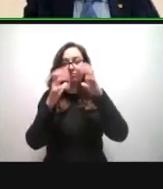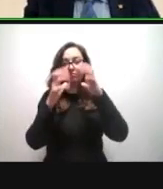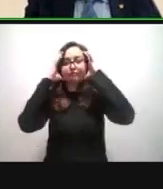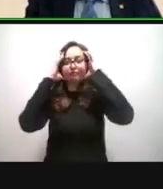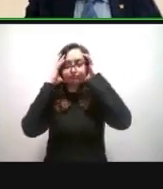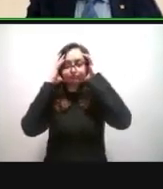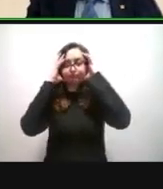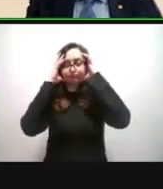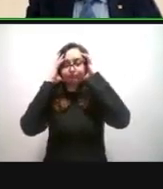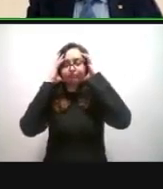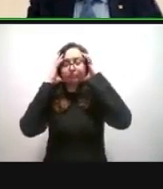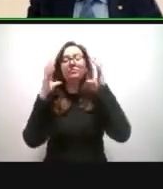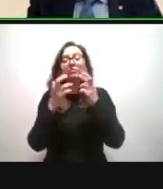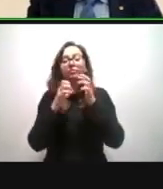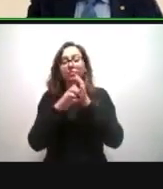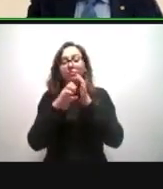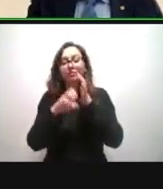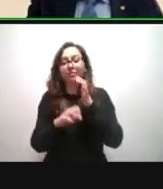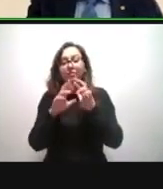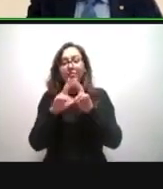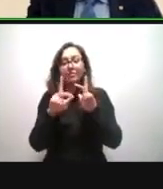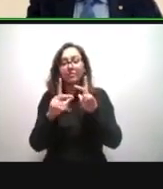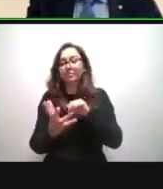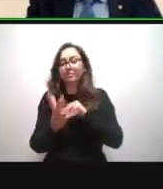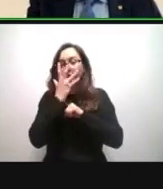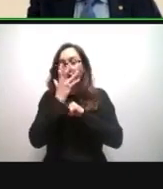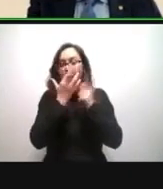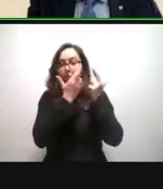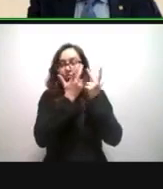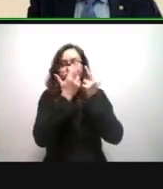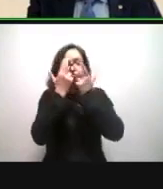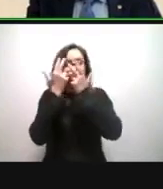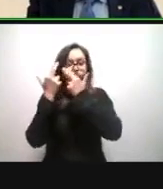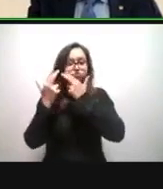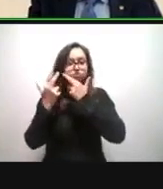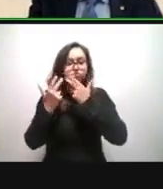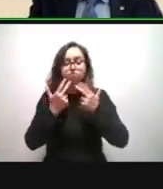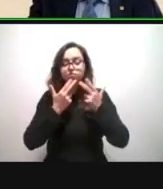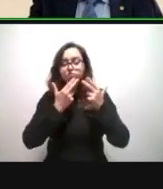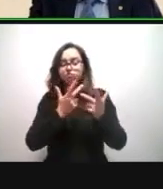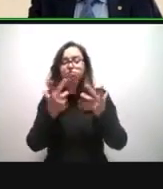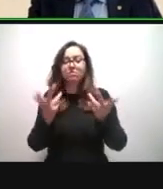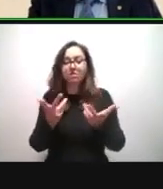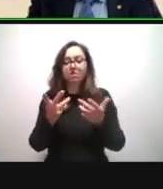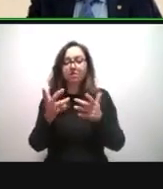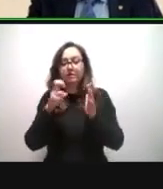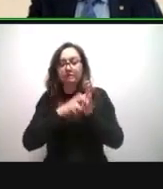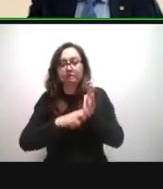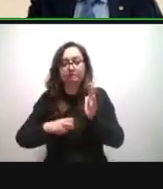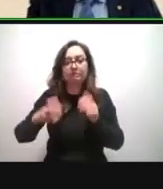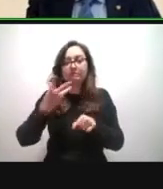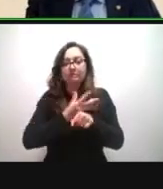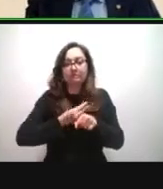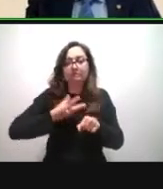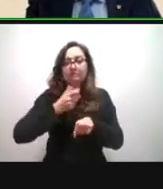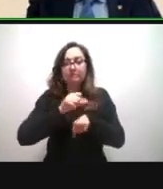fracturas panfaciales, donde son múltiples los fragmentos y hay que determinar cuáles salvar y cuáles sacrificar. Y al final